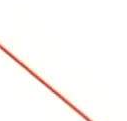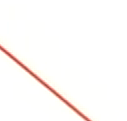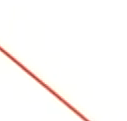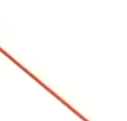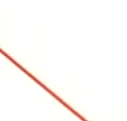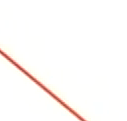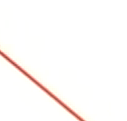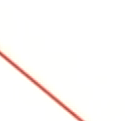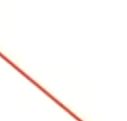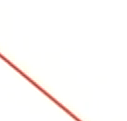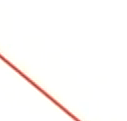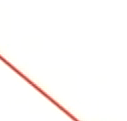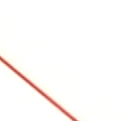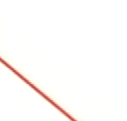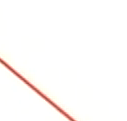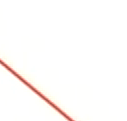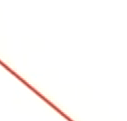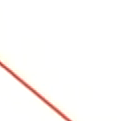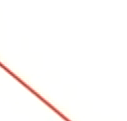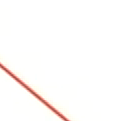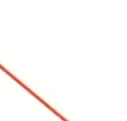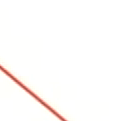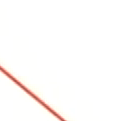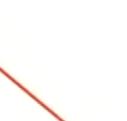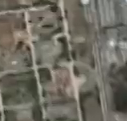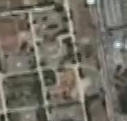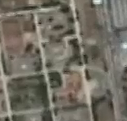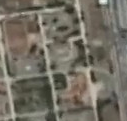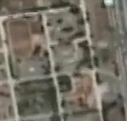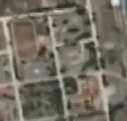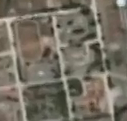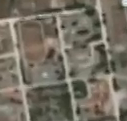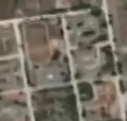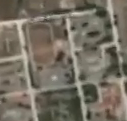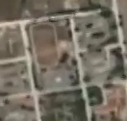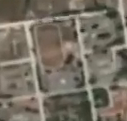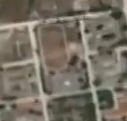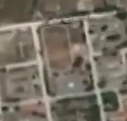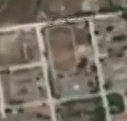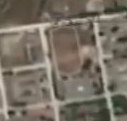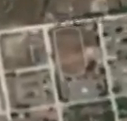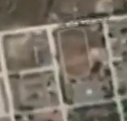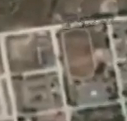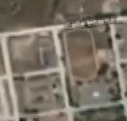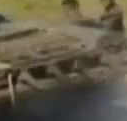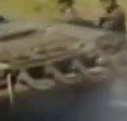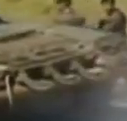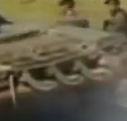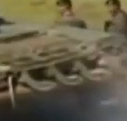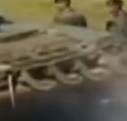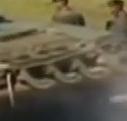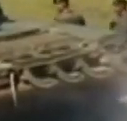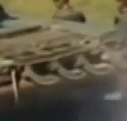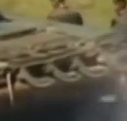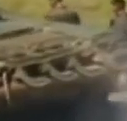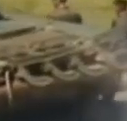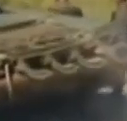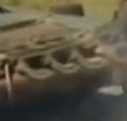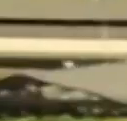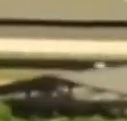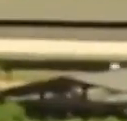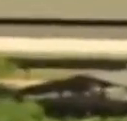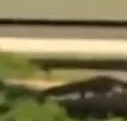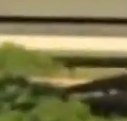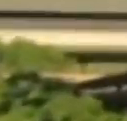financista residenciado en Estados Unidos, ambos involucrados en el ataque al Fuerte Paramacay, Estado Carabobo, realizado